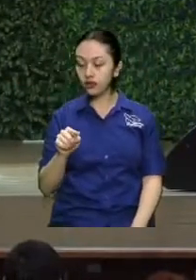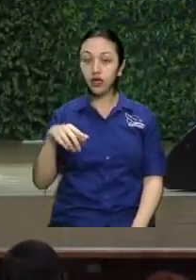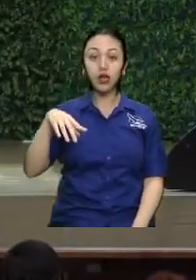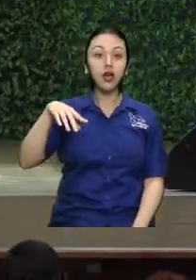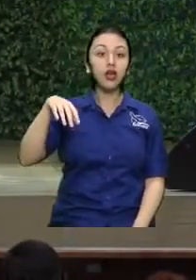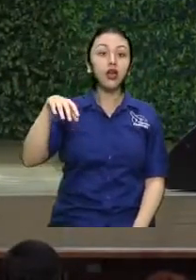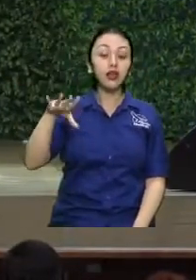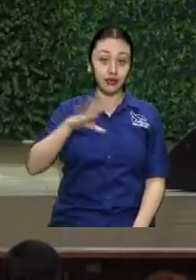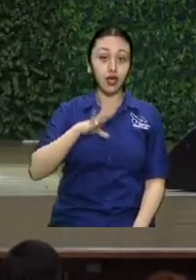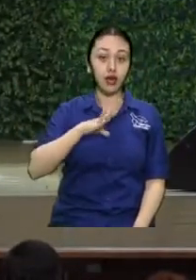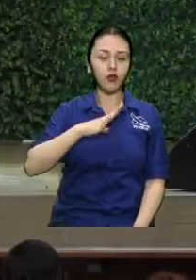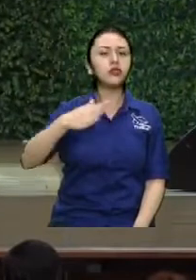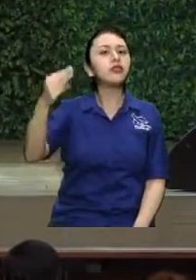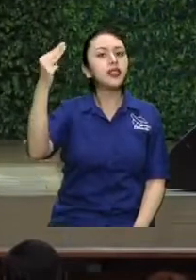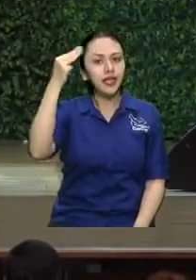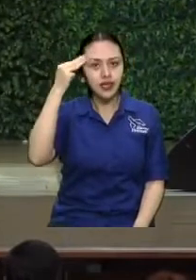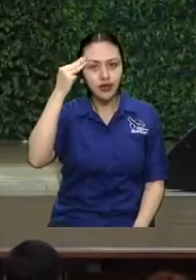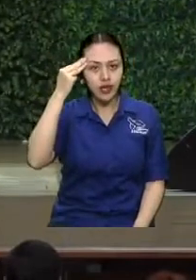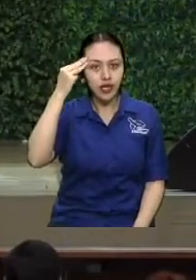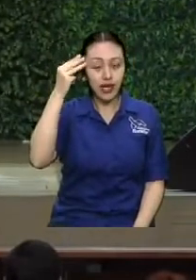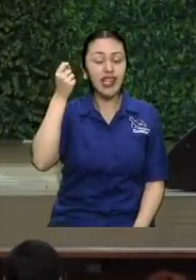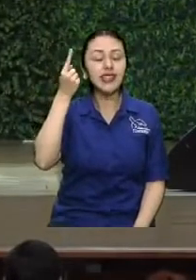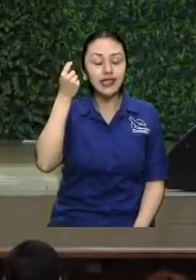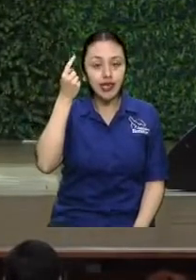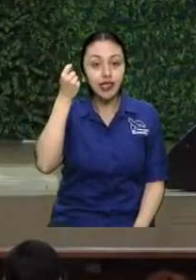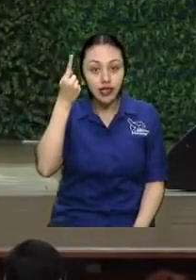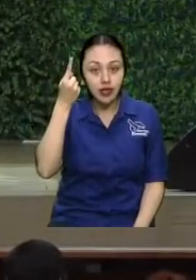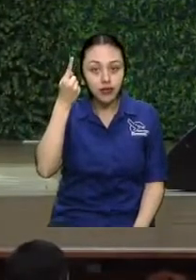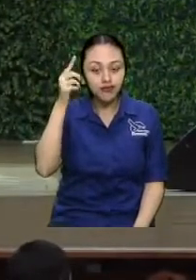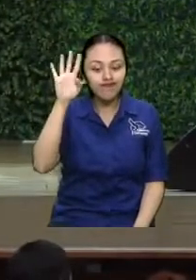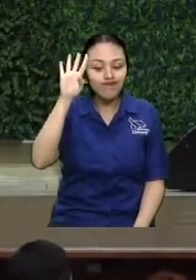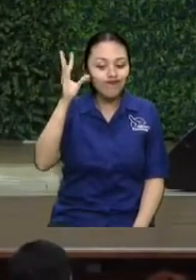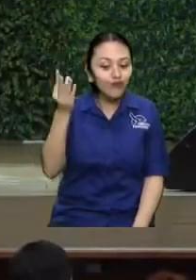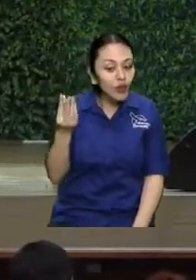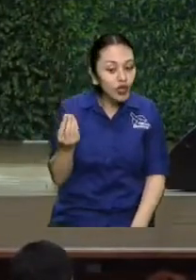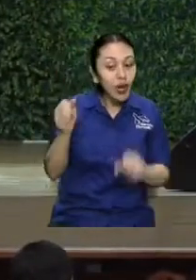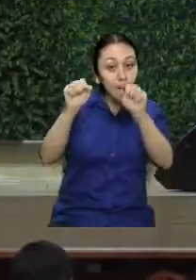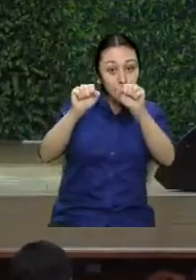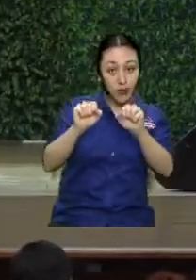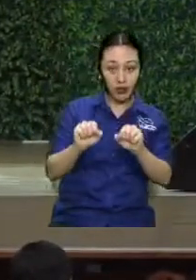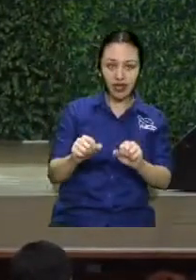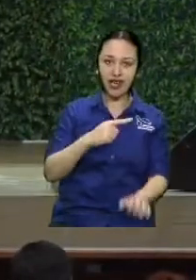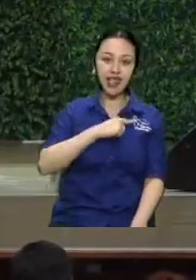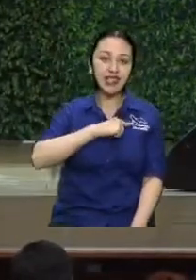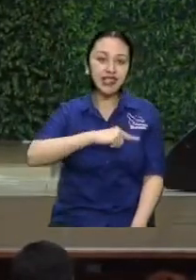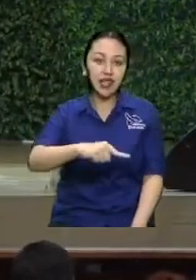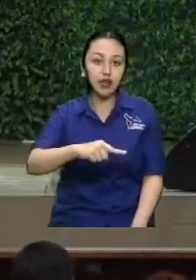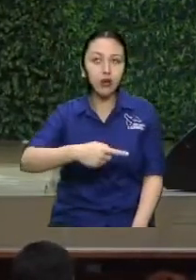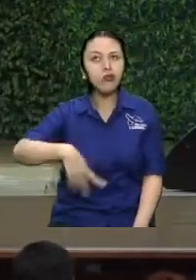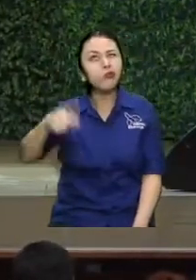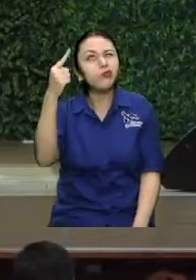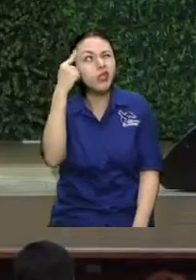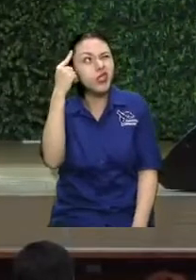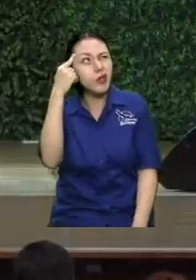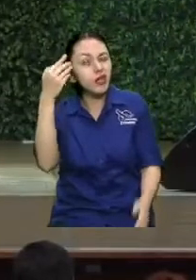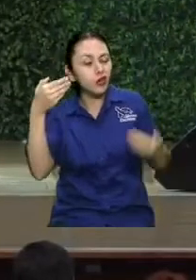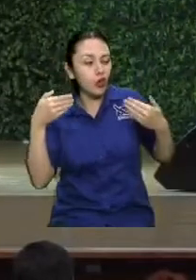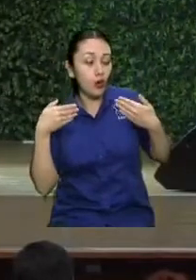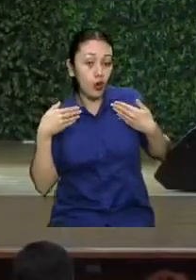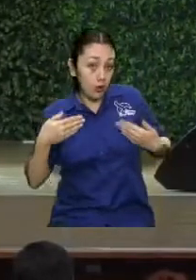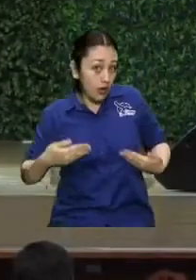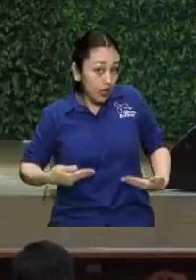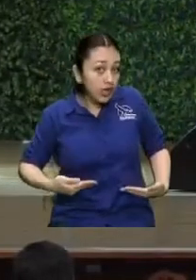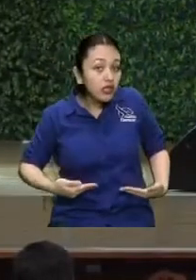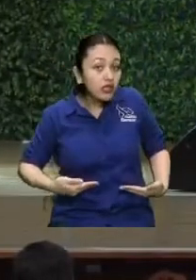definimos y no la discernimos, podría convertirse en un mensaje humanista, de un motivador cristiano que te está diciendo